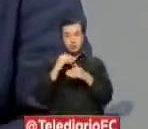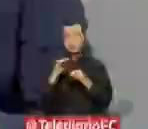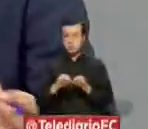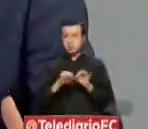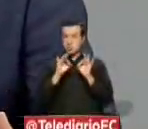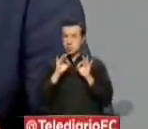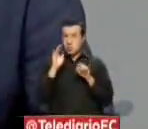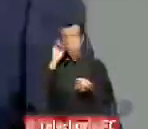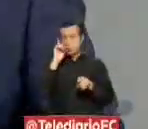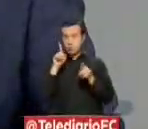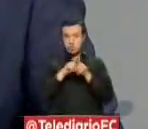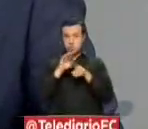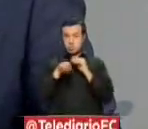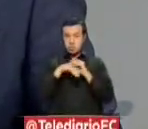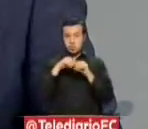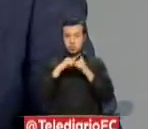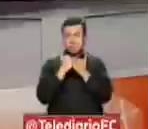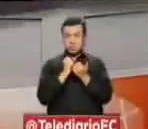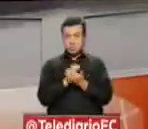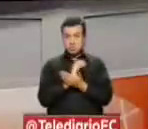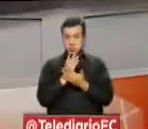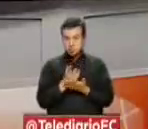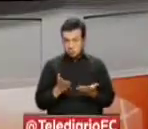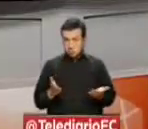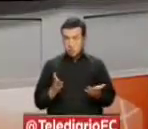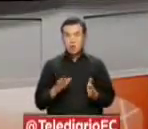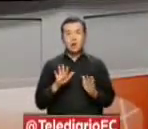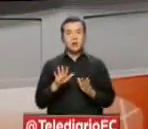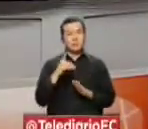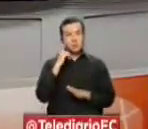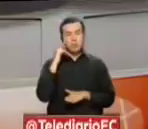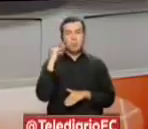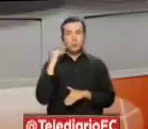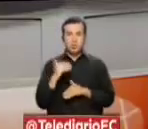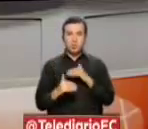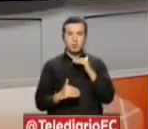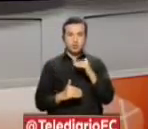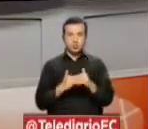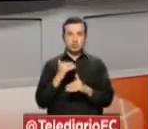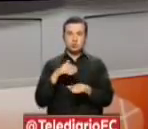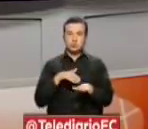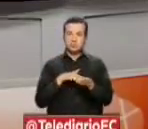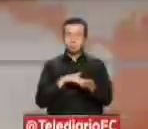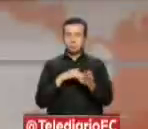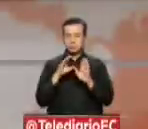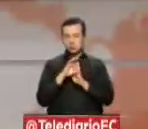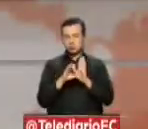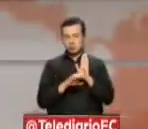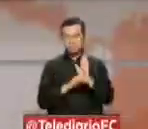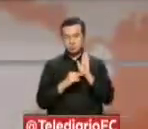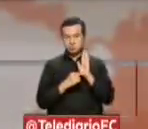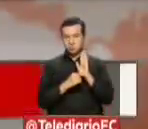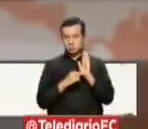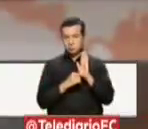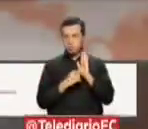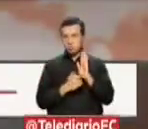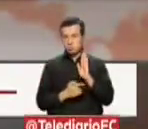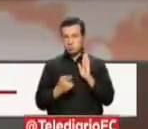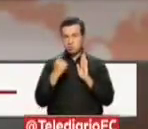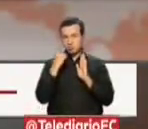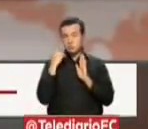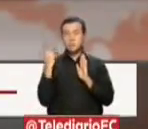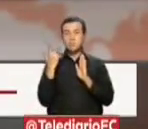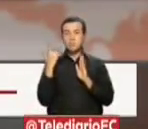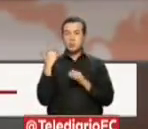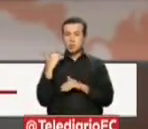proceso acordado por todos los legisladores. A ver, el debido proceso es una garantía constitucional y se desarrolla